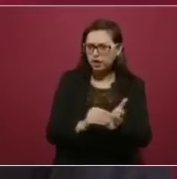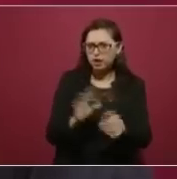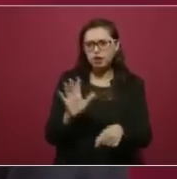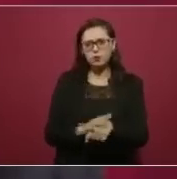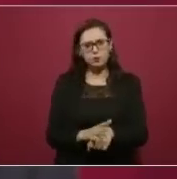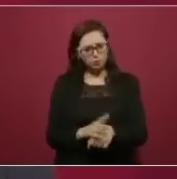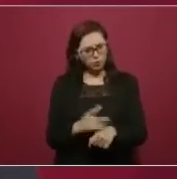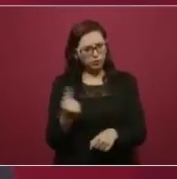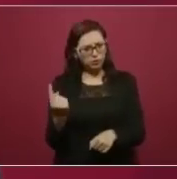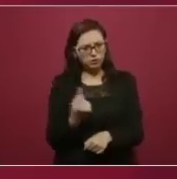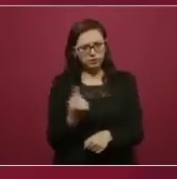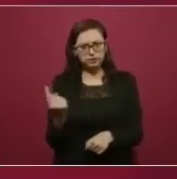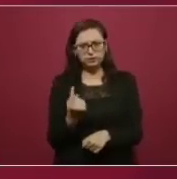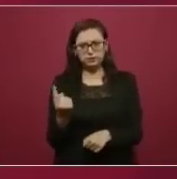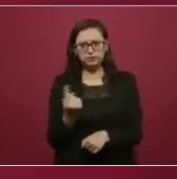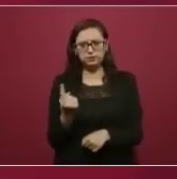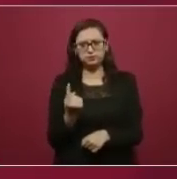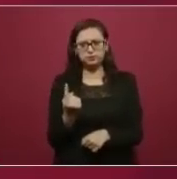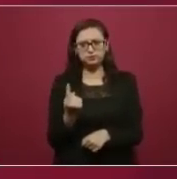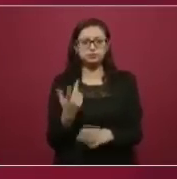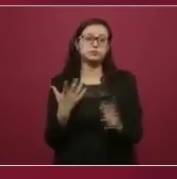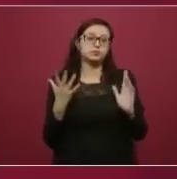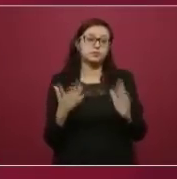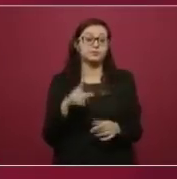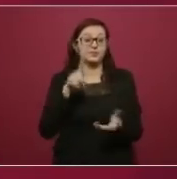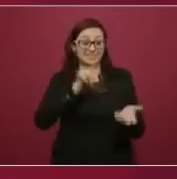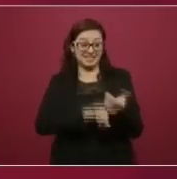ha crecido el margen de utilidad